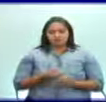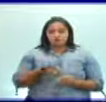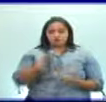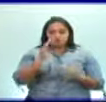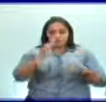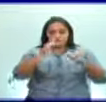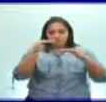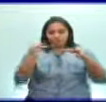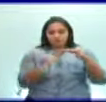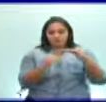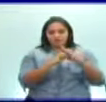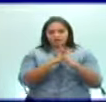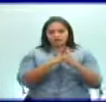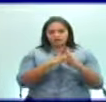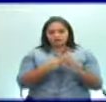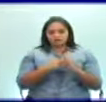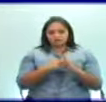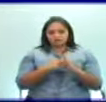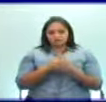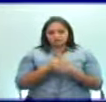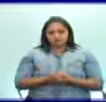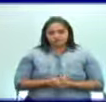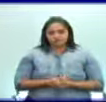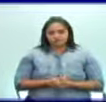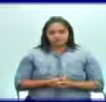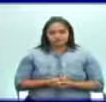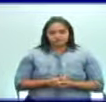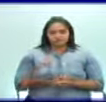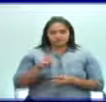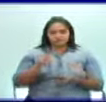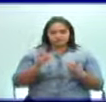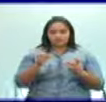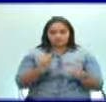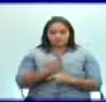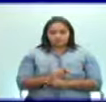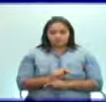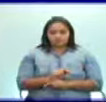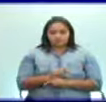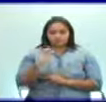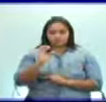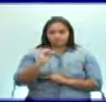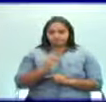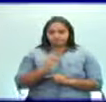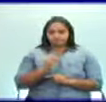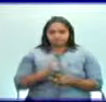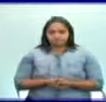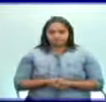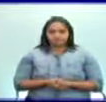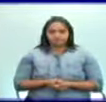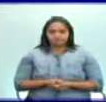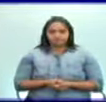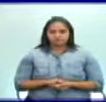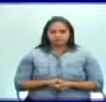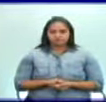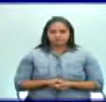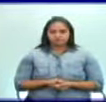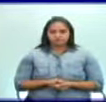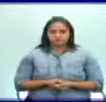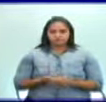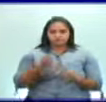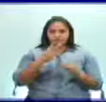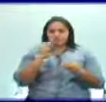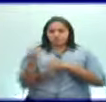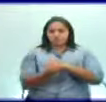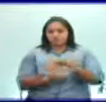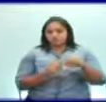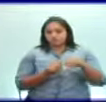lo podemos hacer analíticamente. Al igualar esta función a cero, que es la forma de encontrar los ceros de una función, se iguala a cero, este 2 se transpone con signo contrario, o sea, se